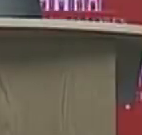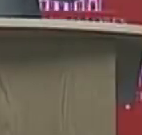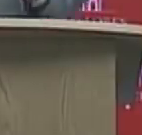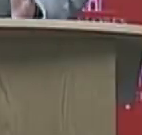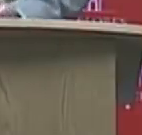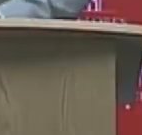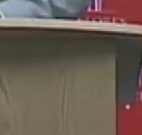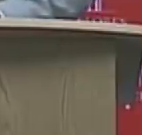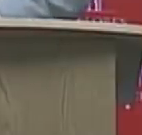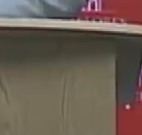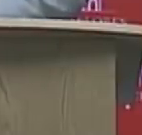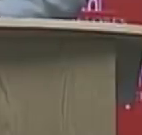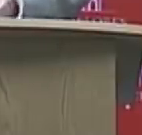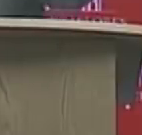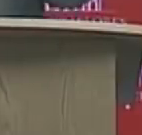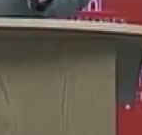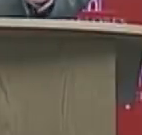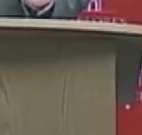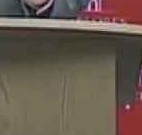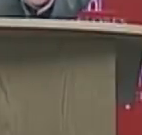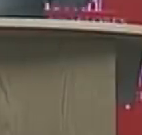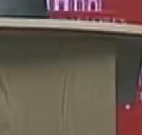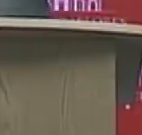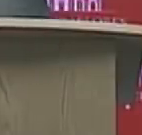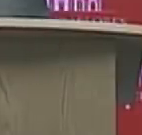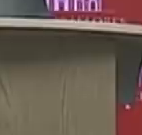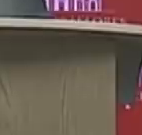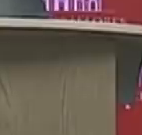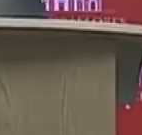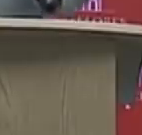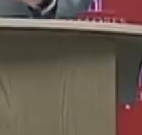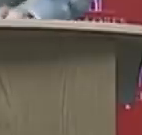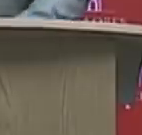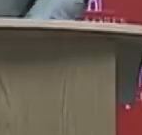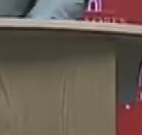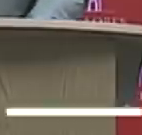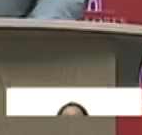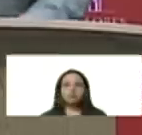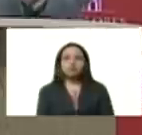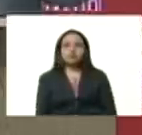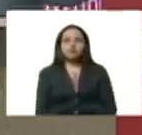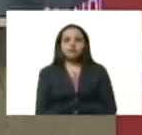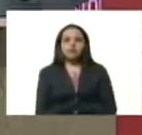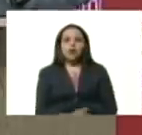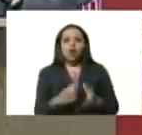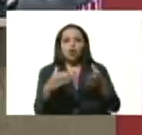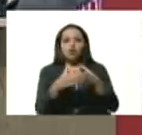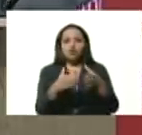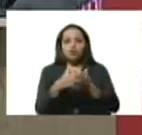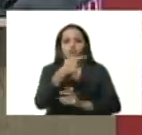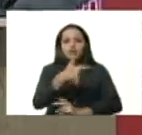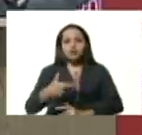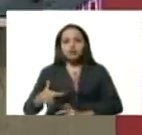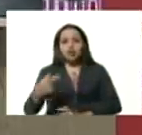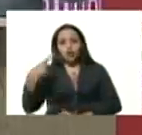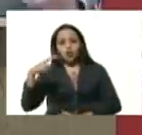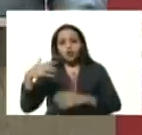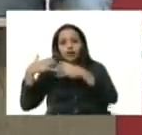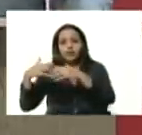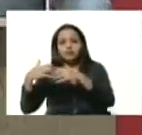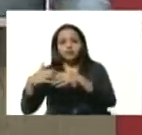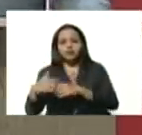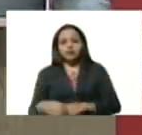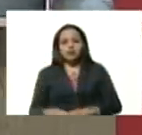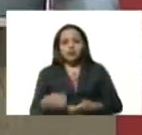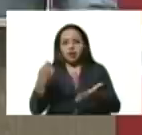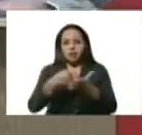Un grupo de extranjeros es contratado por 50 millones de dólares para asesinar al presidente de un